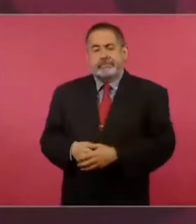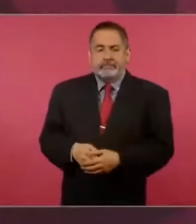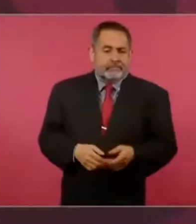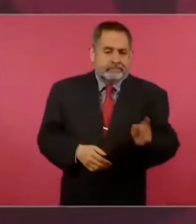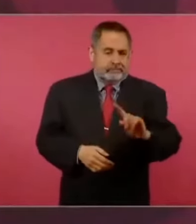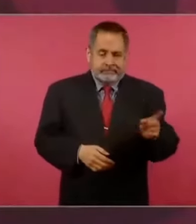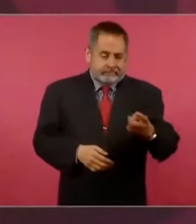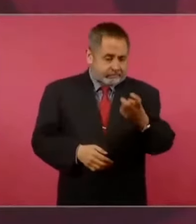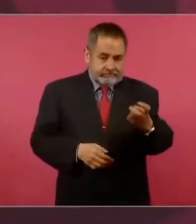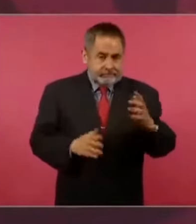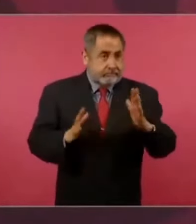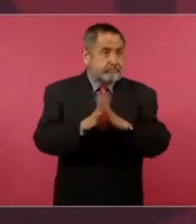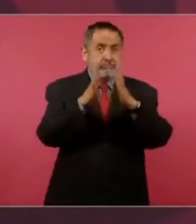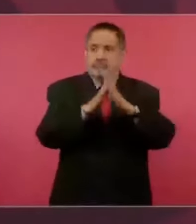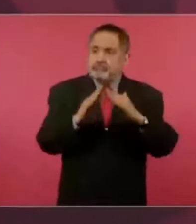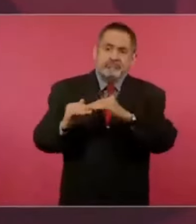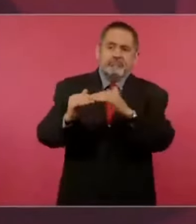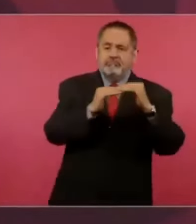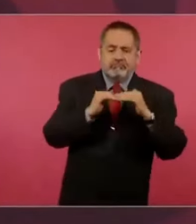la democracia?